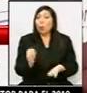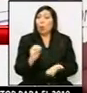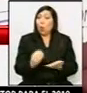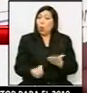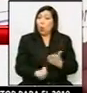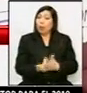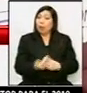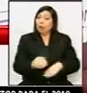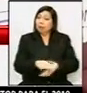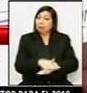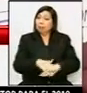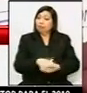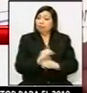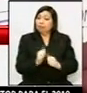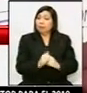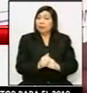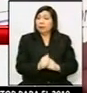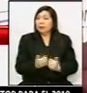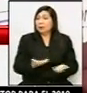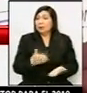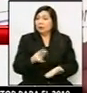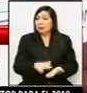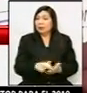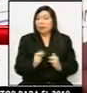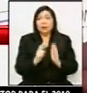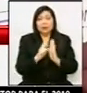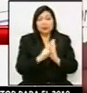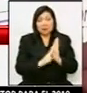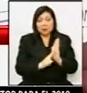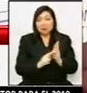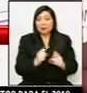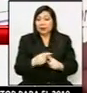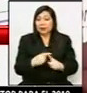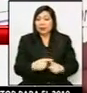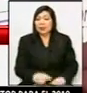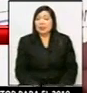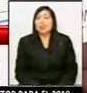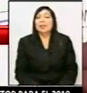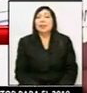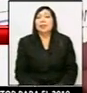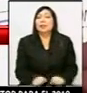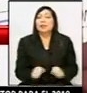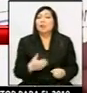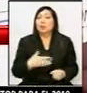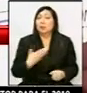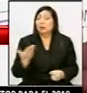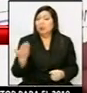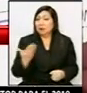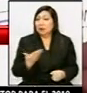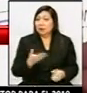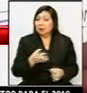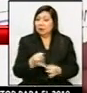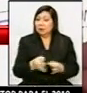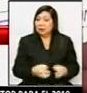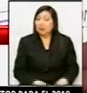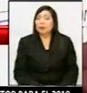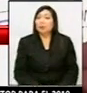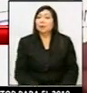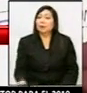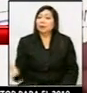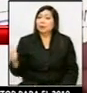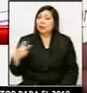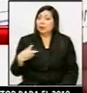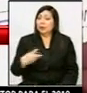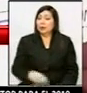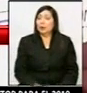empezar de nuevo los trámites, a pese a que estén aprobados con resoluciones, etcétera, ¿no? Entonces, si nos puede adelantar esto. En segundo lugar,